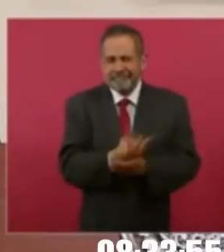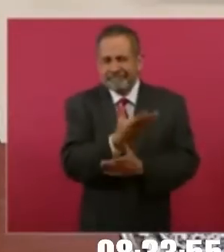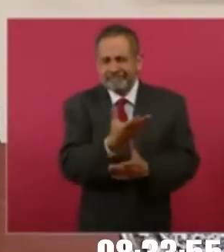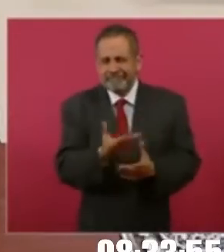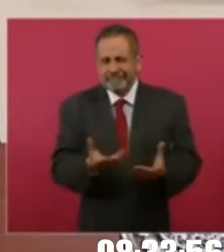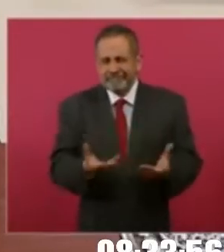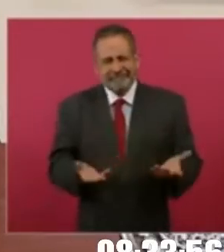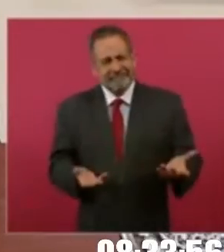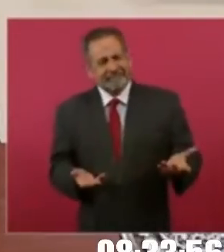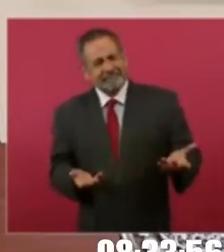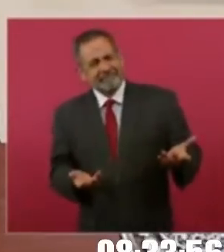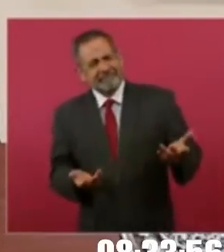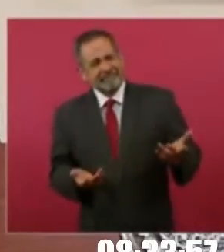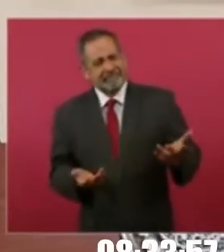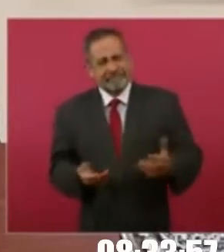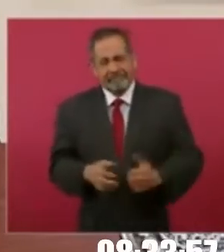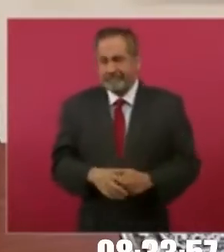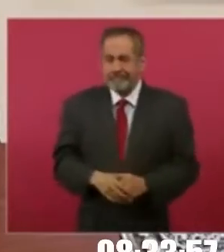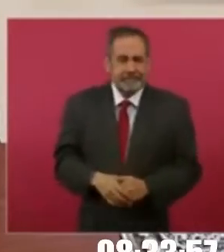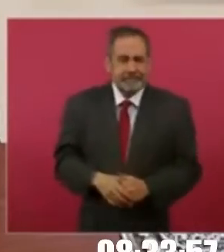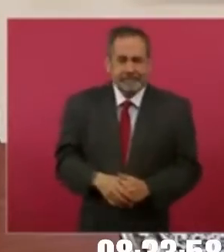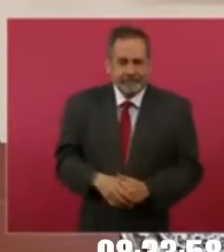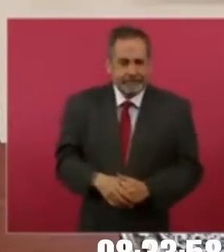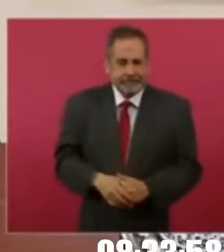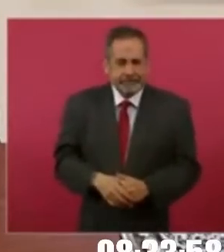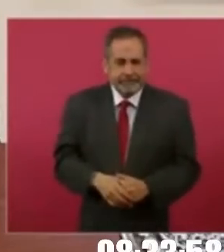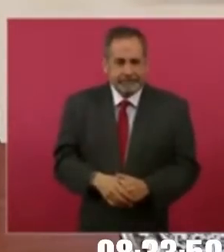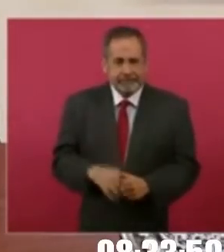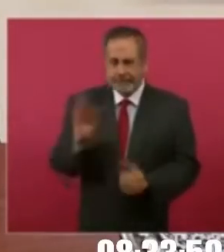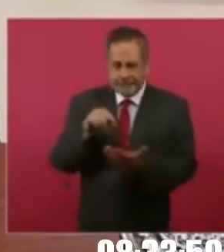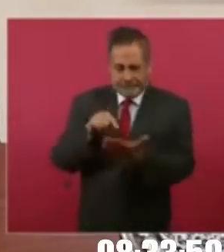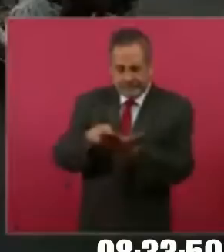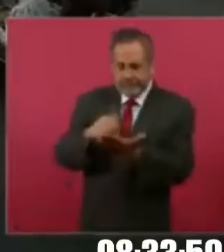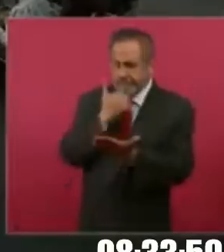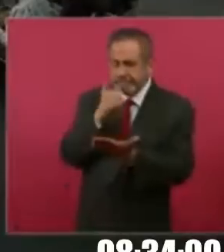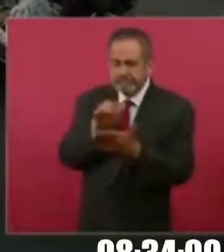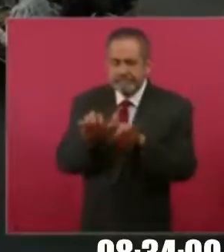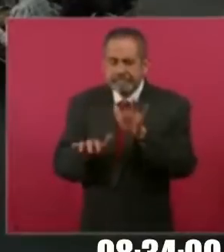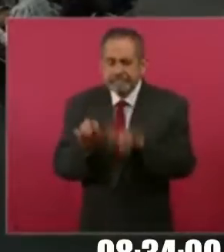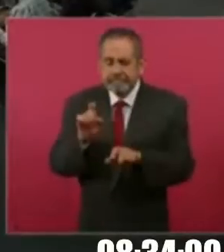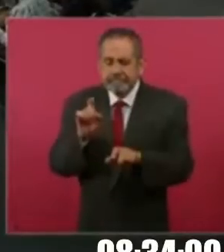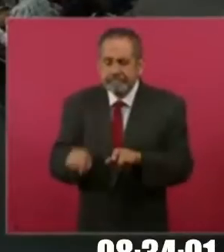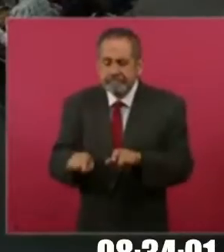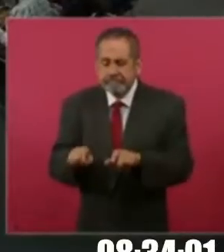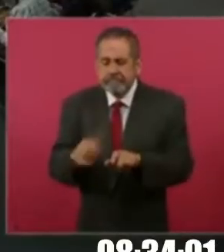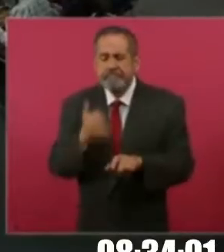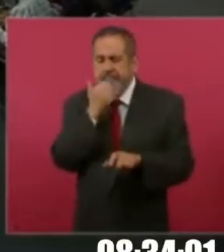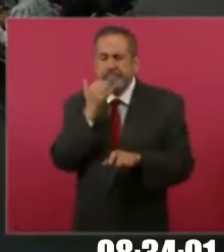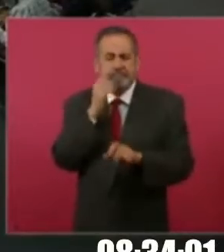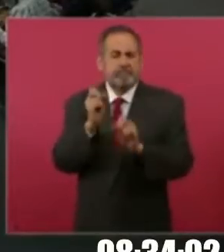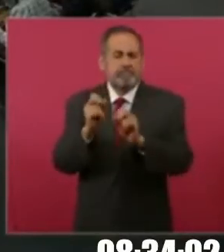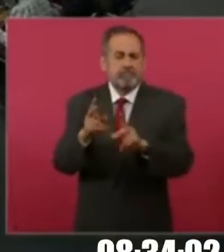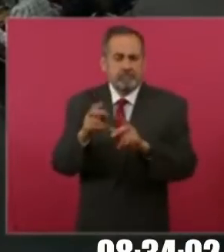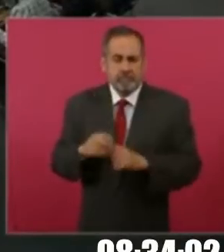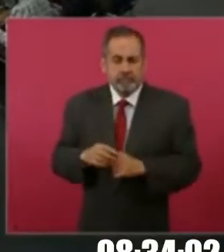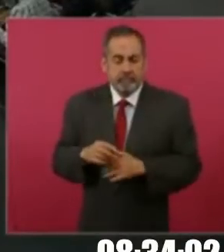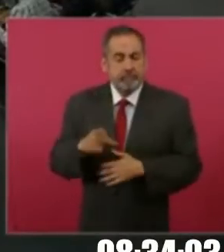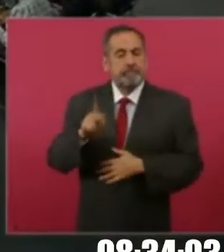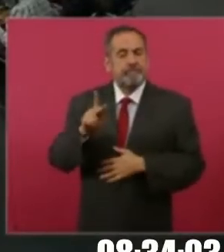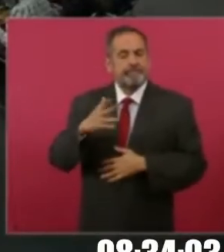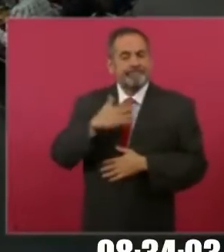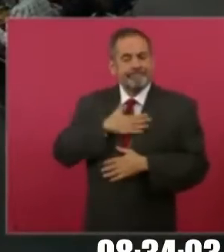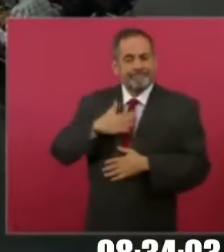porque a ver te equivocaste pero como yo soy